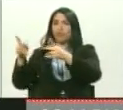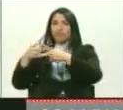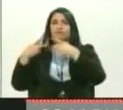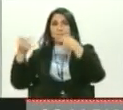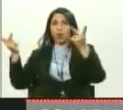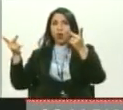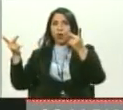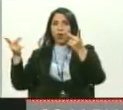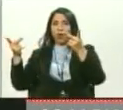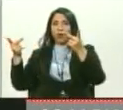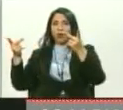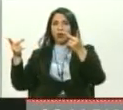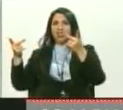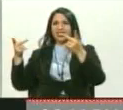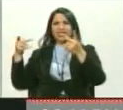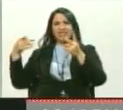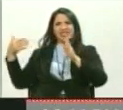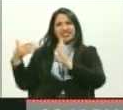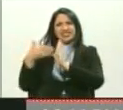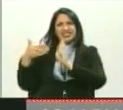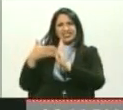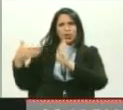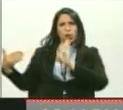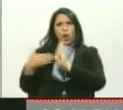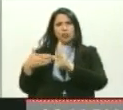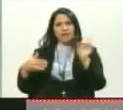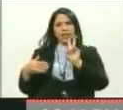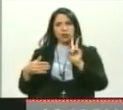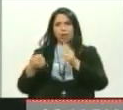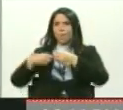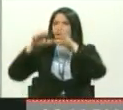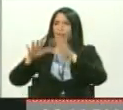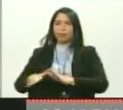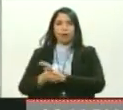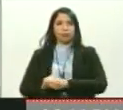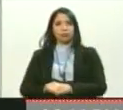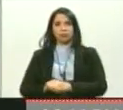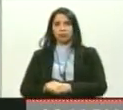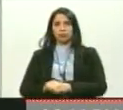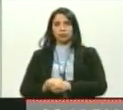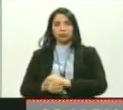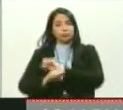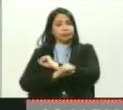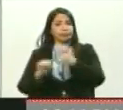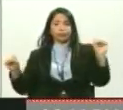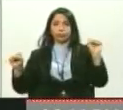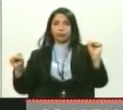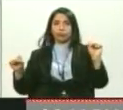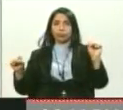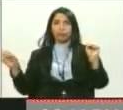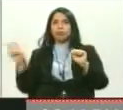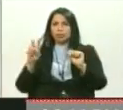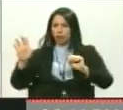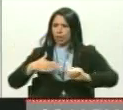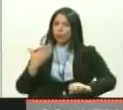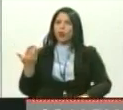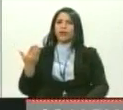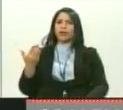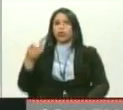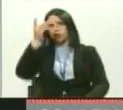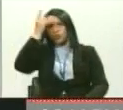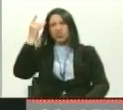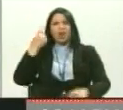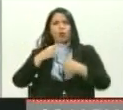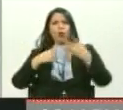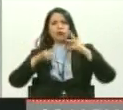derecha se la pasan metiéndose con Venezuela, ¿vale? Ya basta, ya basta. Venezuela sí se puede. Diosdado, ¿qué otros temas